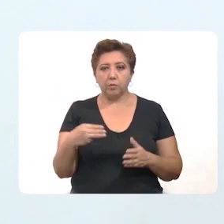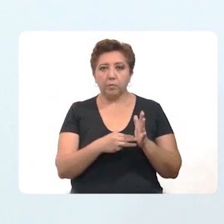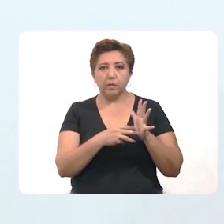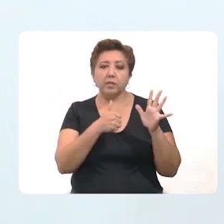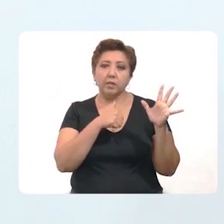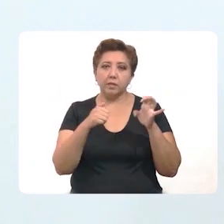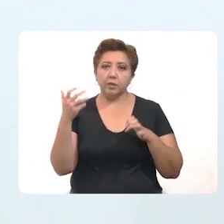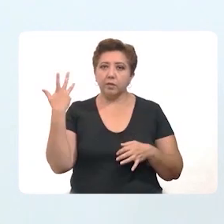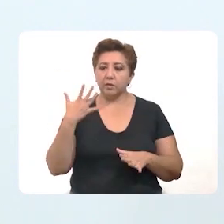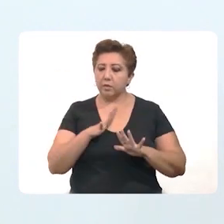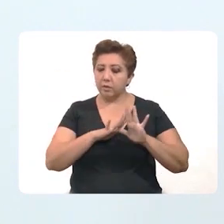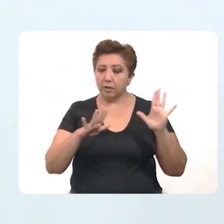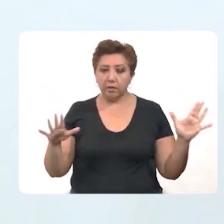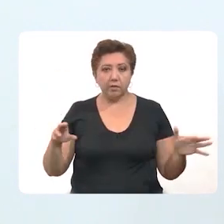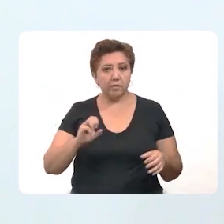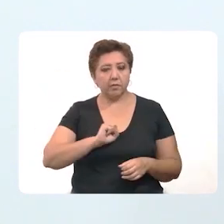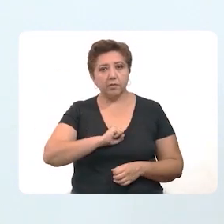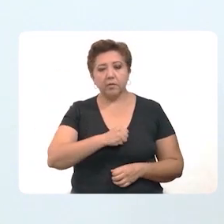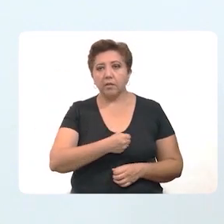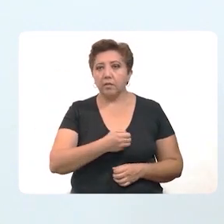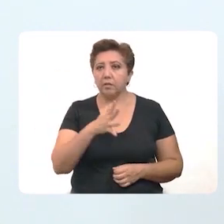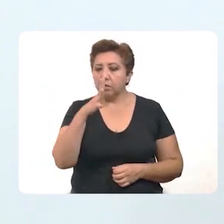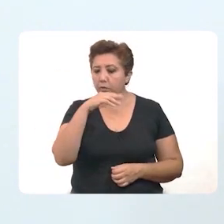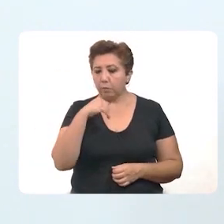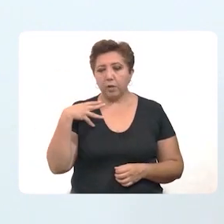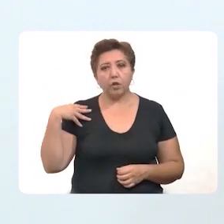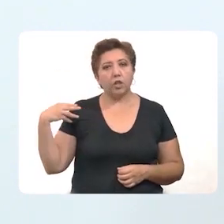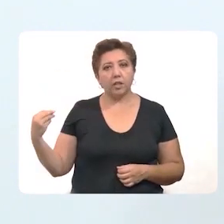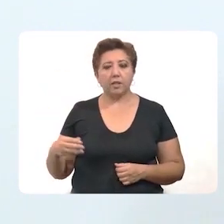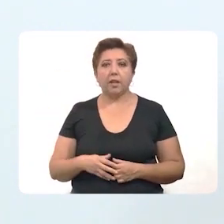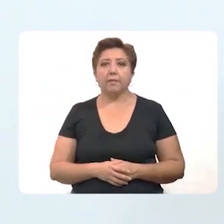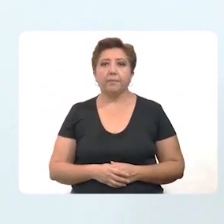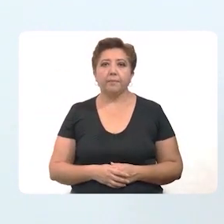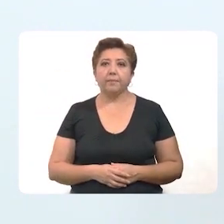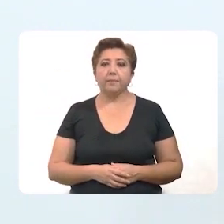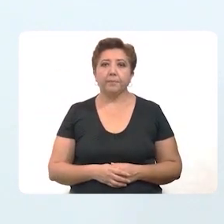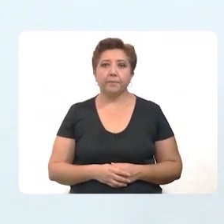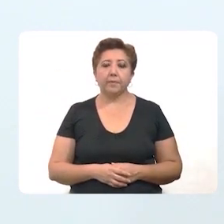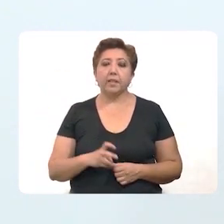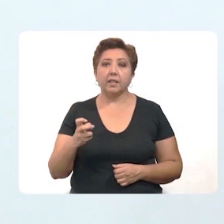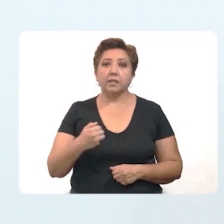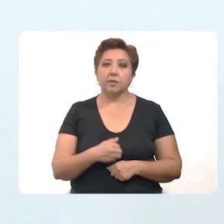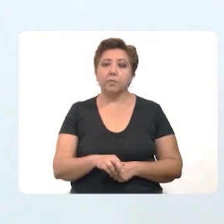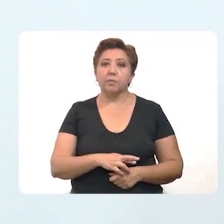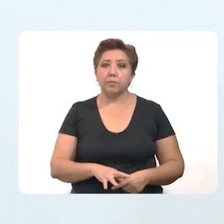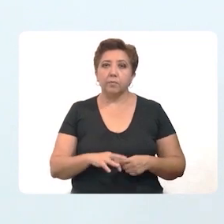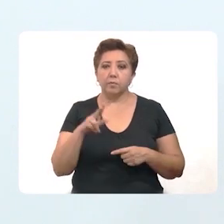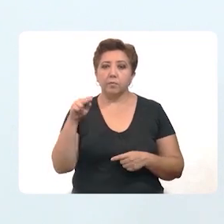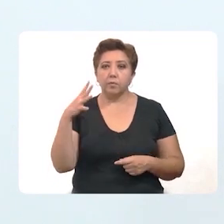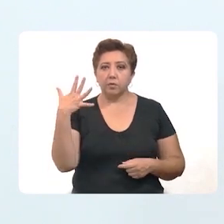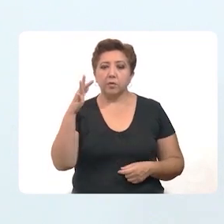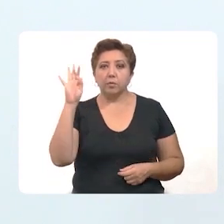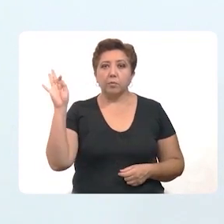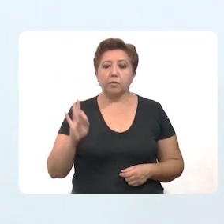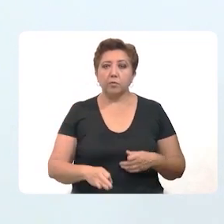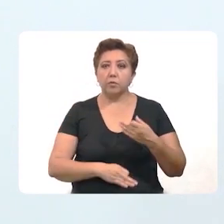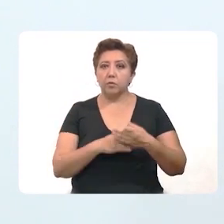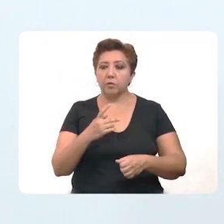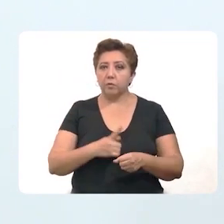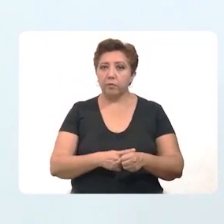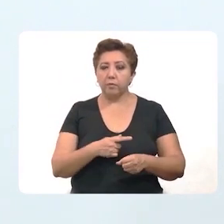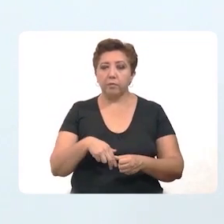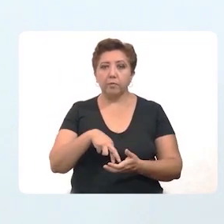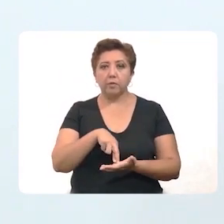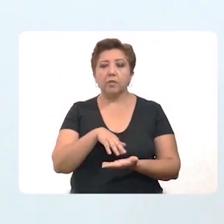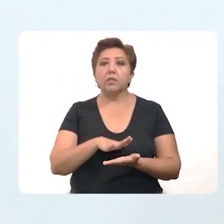21,610 pacientes ya se recuperaron, no presentan síntomas ni pueden contagiar. Esta cifra representa el 85%